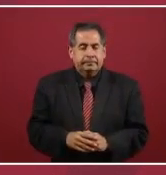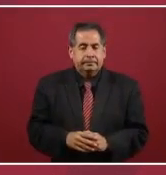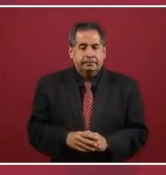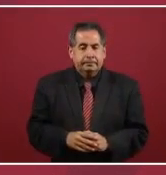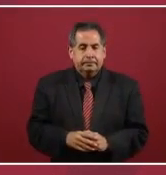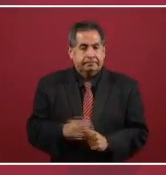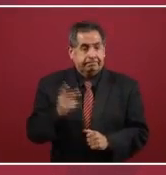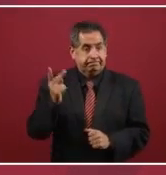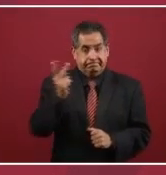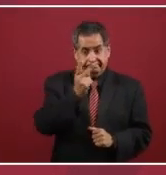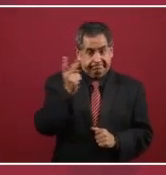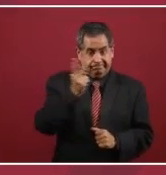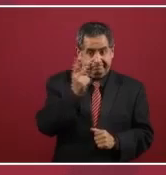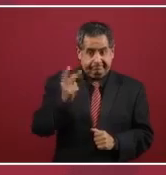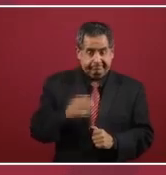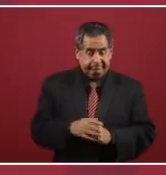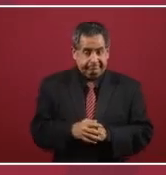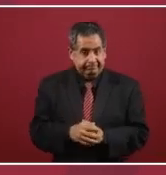se están